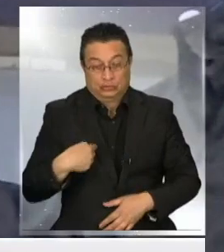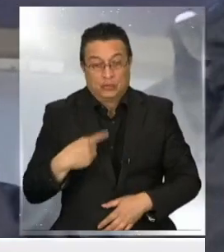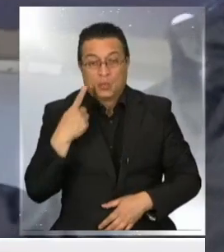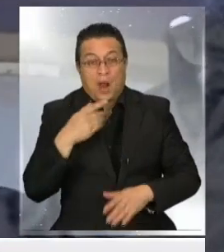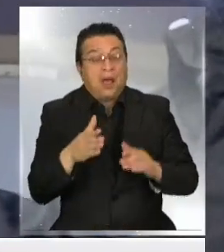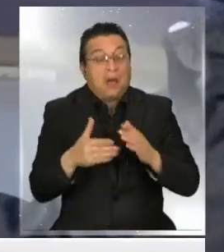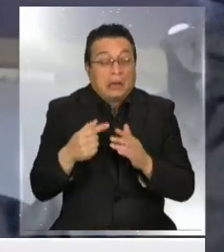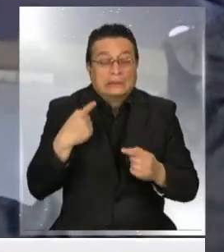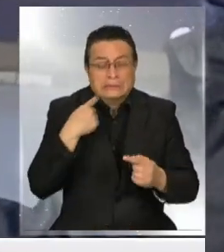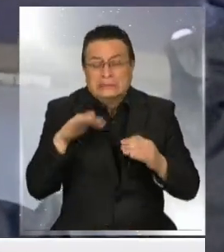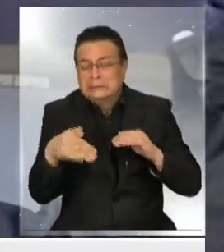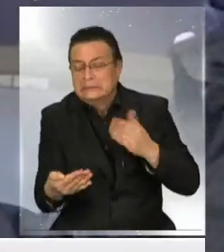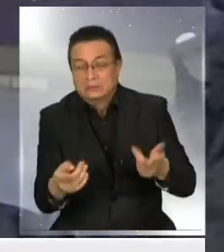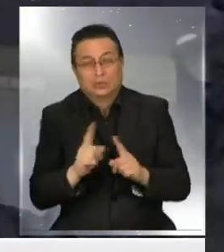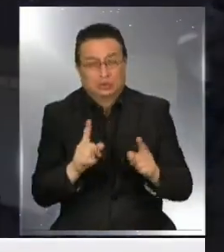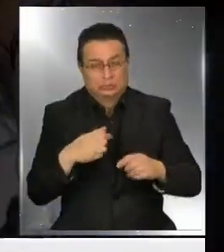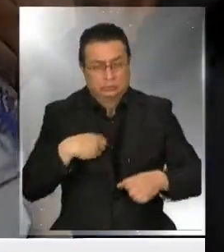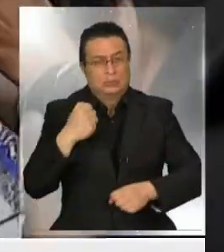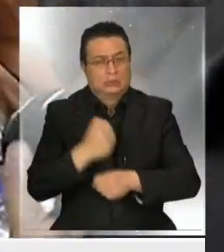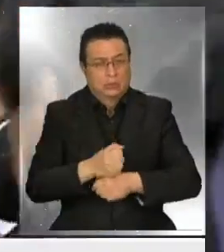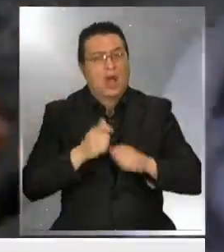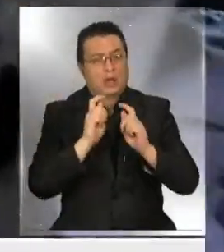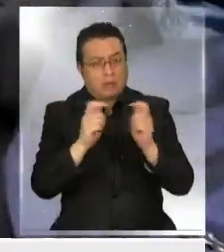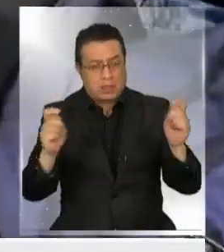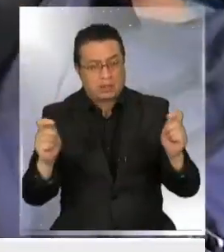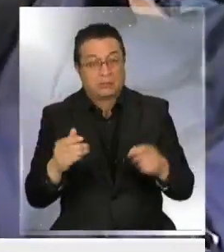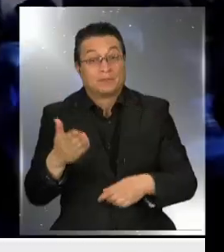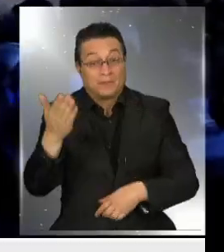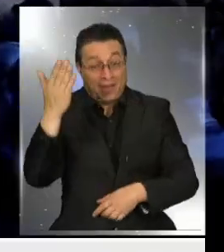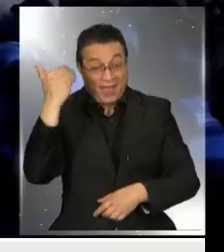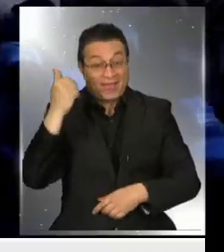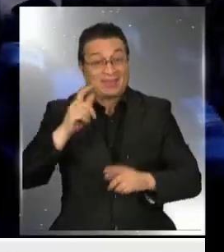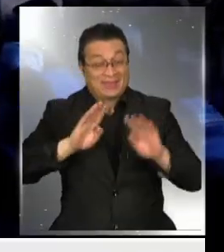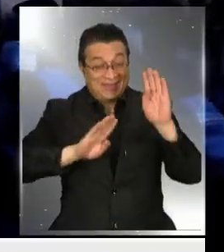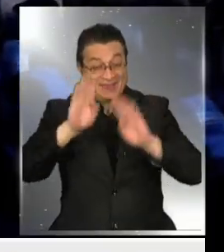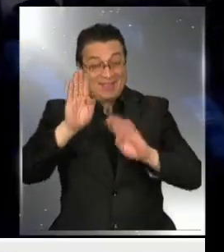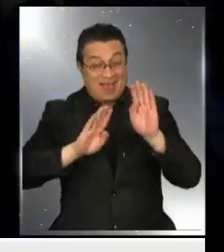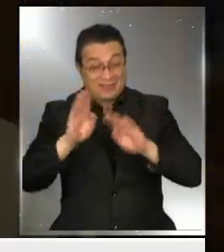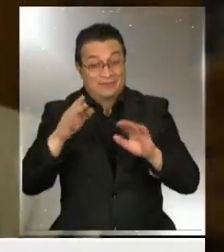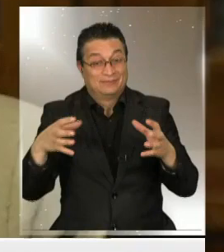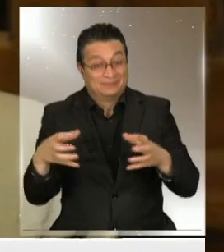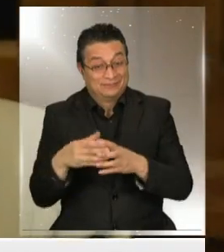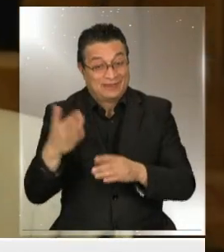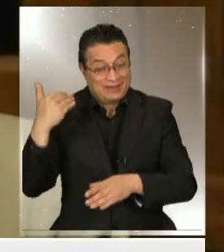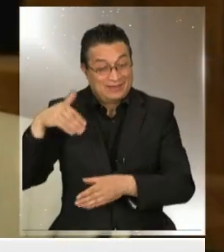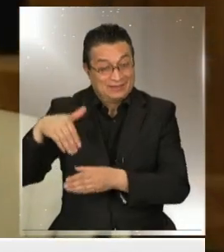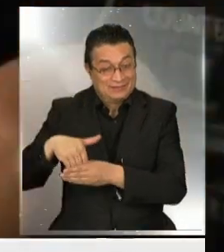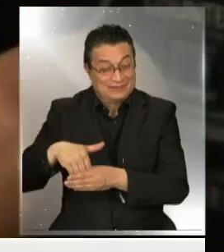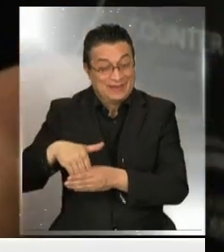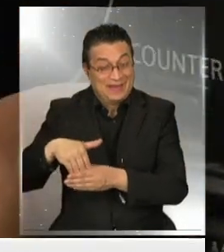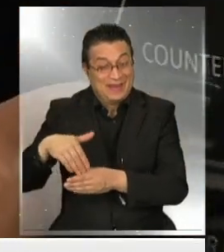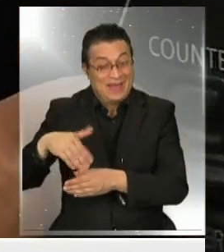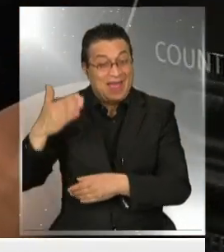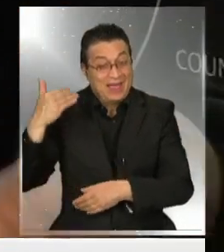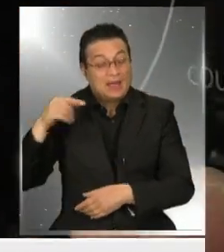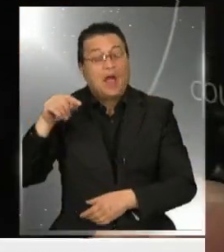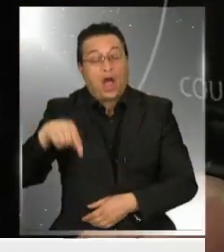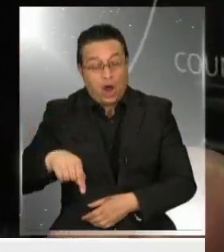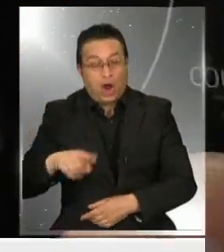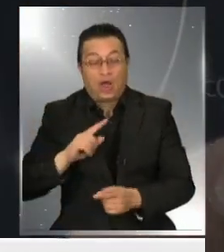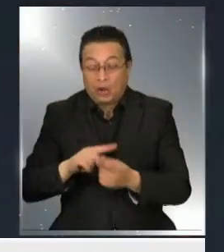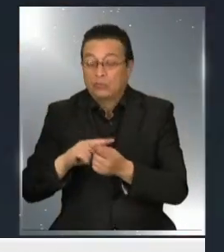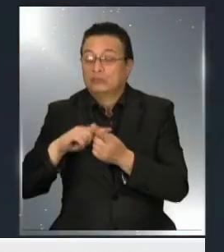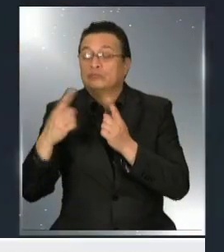trampa, nosotros estamos desplegados en nuestra campaña. Quien fuera la candidata del partido en la elección pasada, hoy ponen aprietos a su